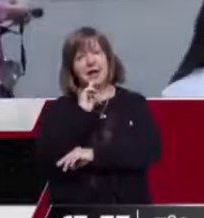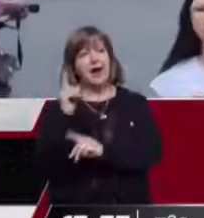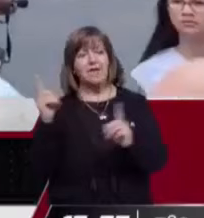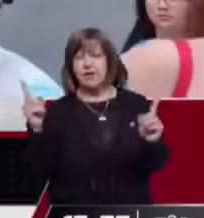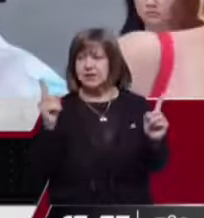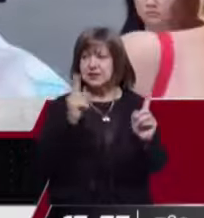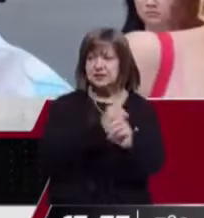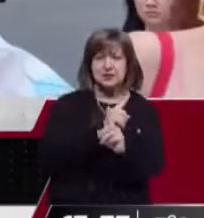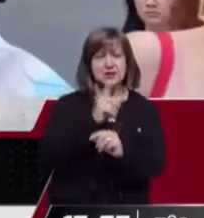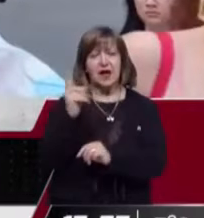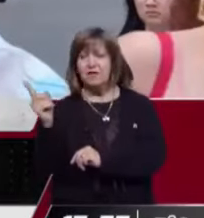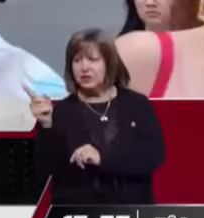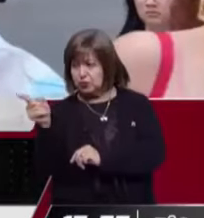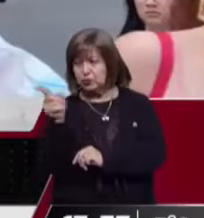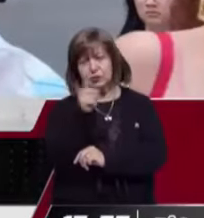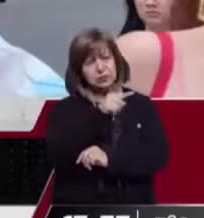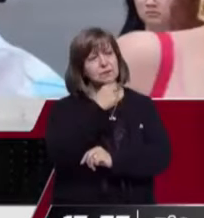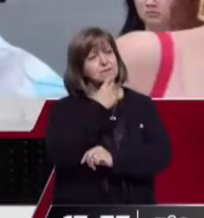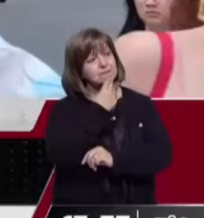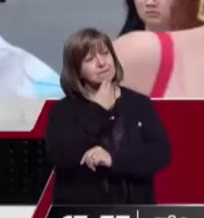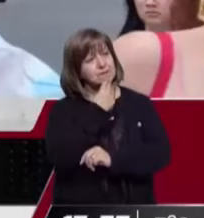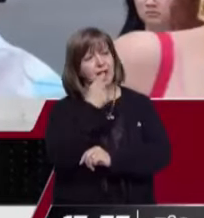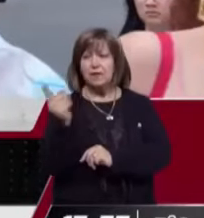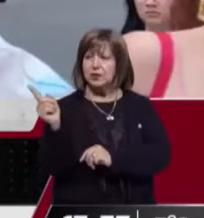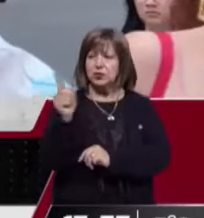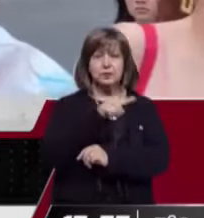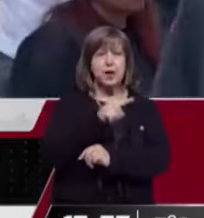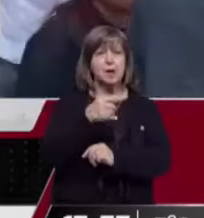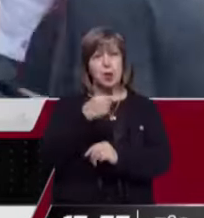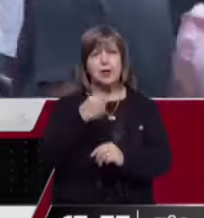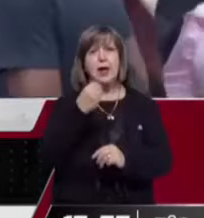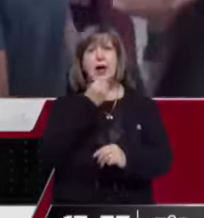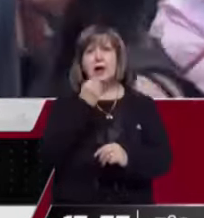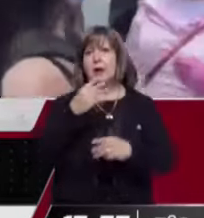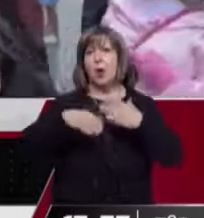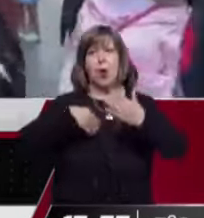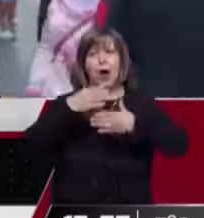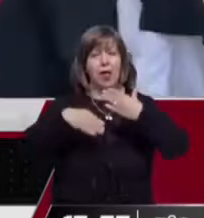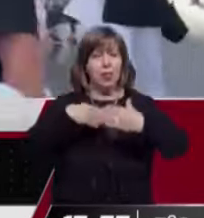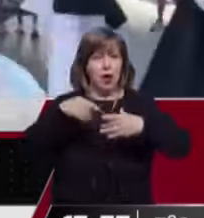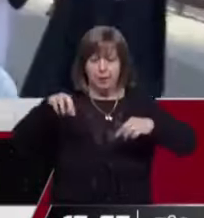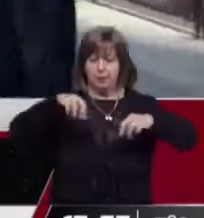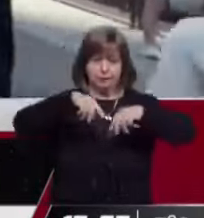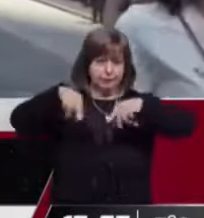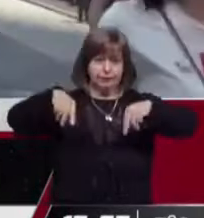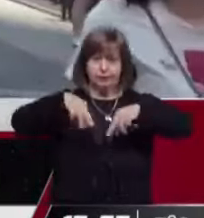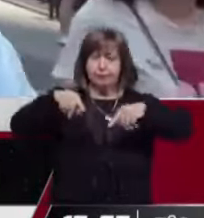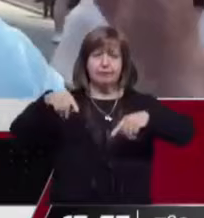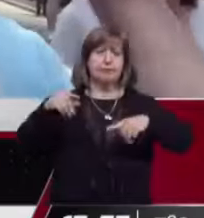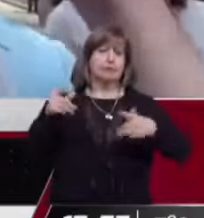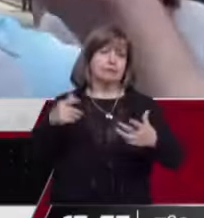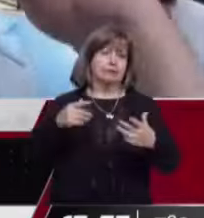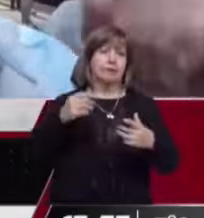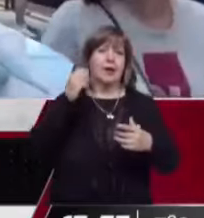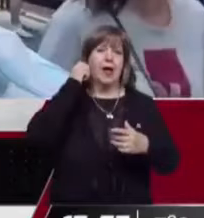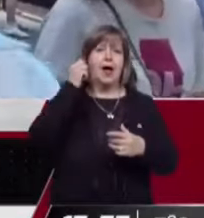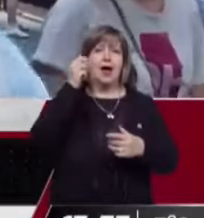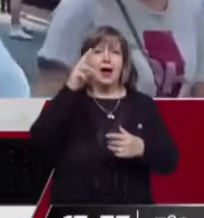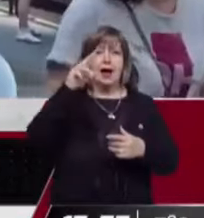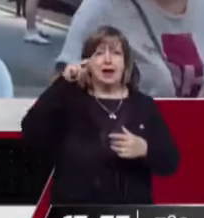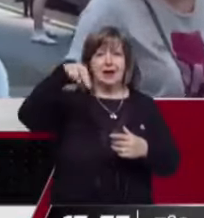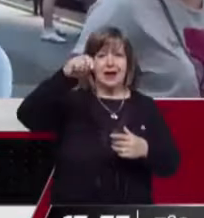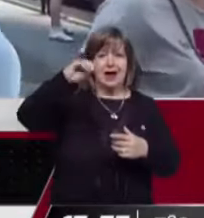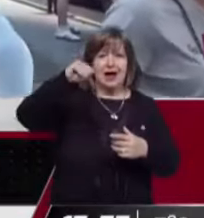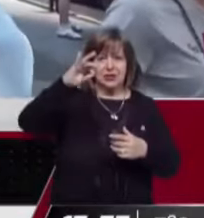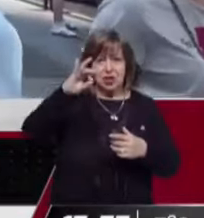ensayando alguna variante. Tenemos muchos jugadores de calidad que no han jugado todavía, ¿no? Entre ellos Garnacho, por ejemplo, que es uno de